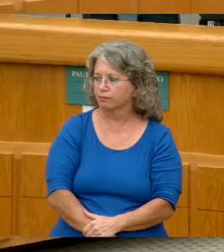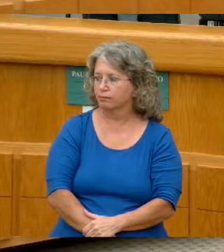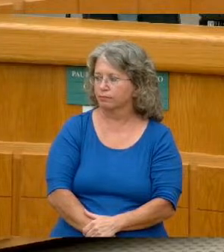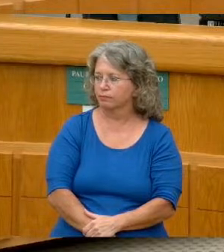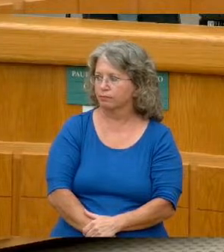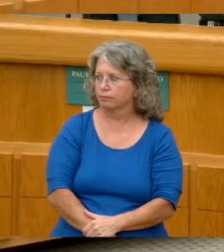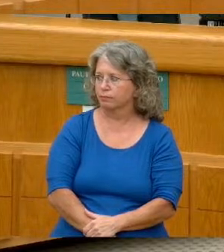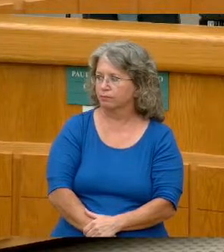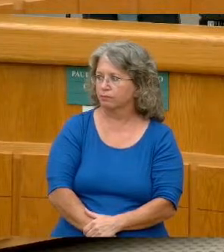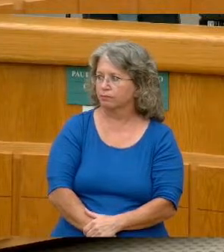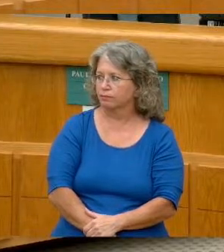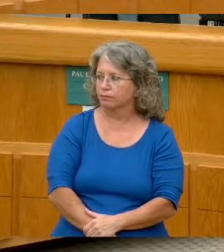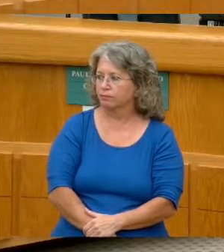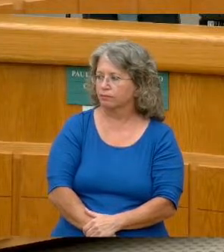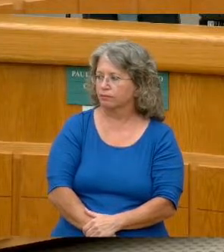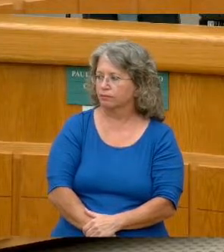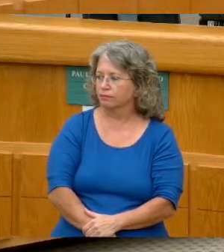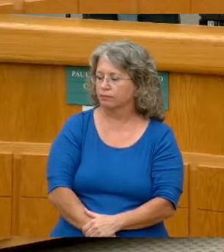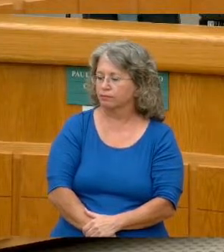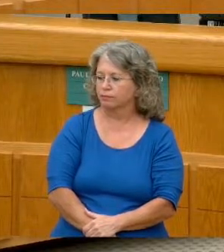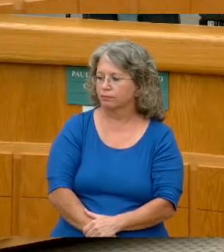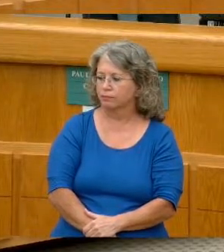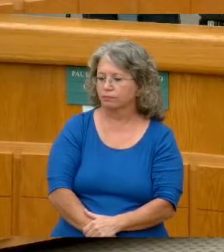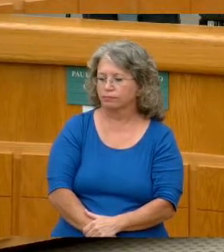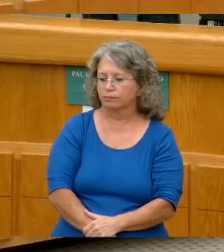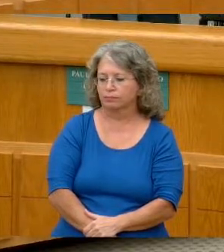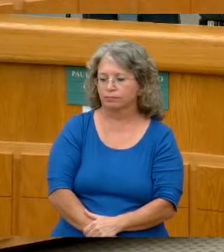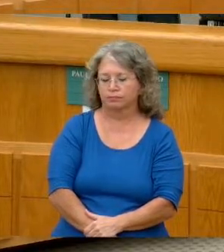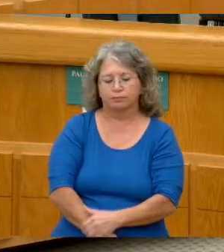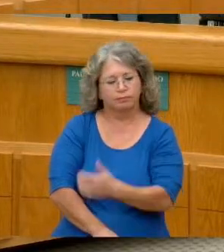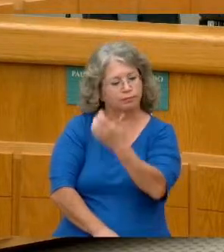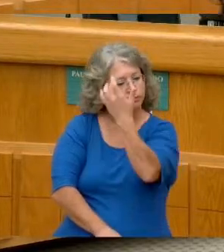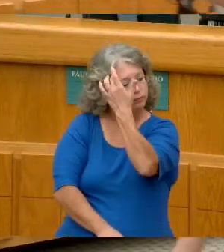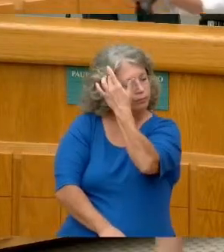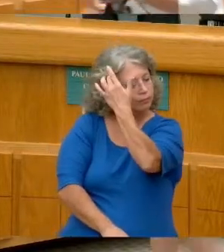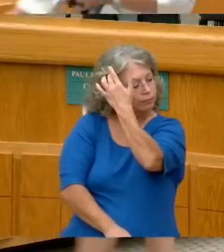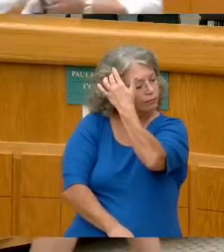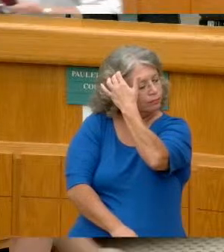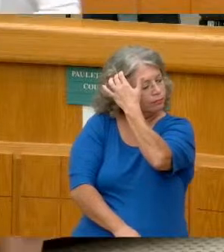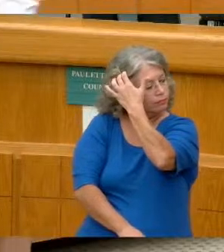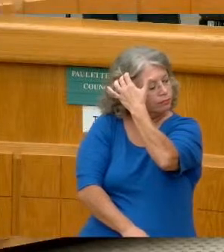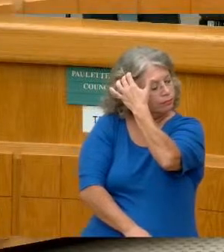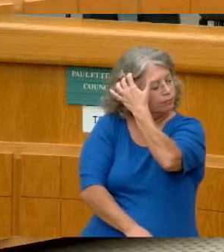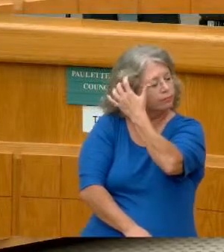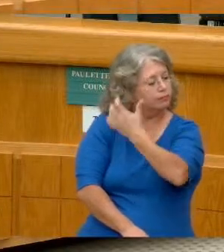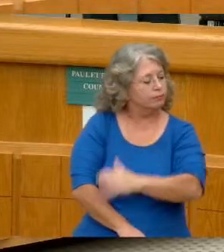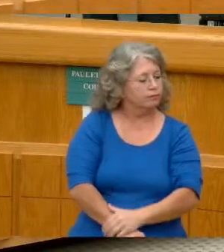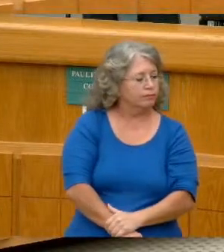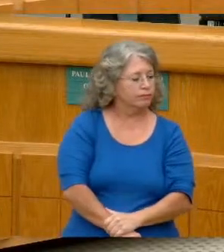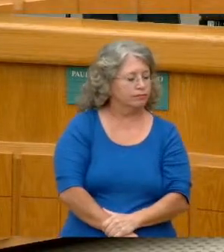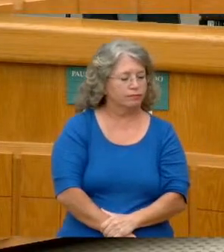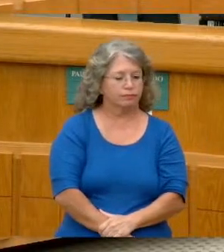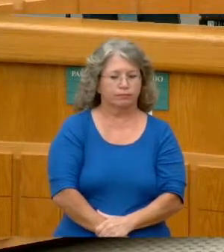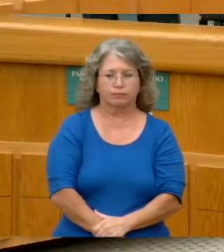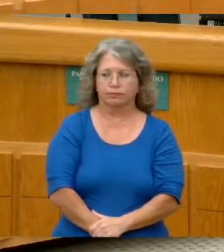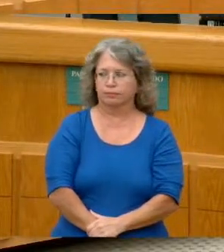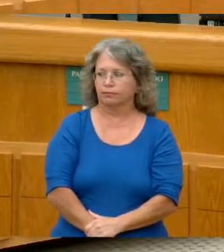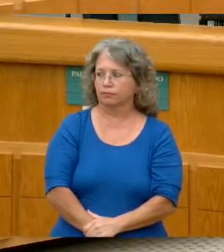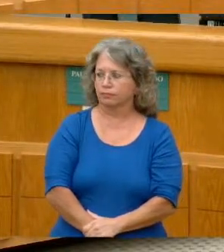12,175 pacientes se han recuperado por completo, 143 personas continúan en el hospital, 64 están en la unidad de cuidados intensivos,